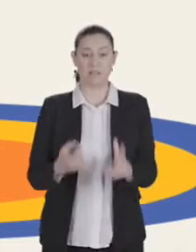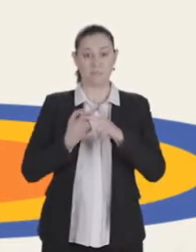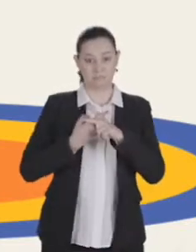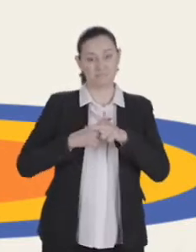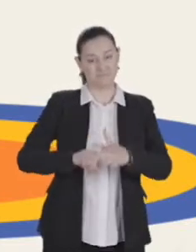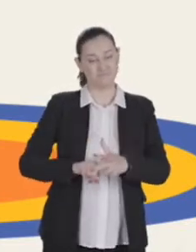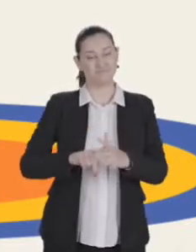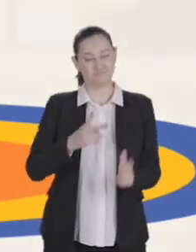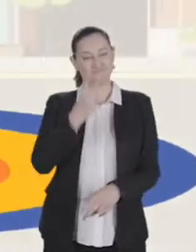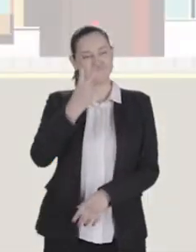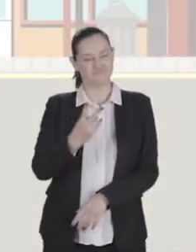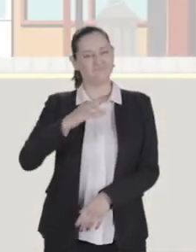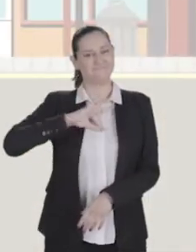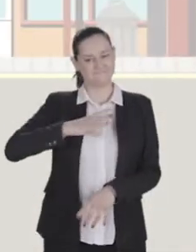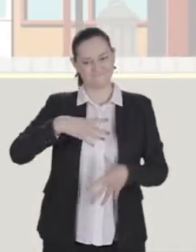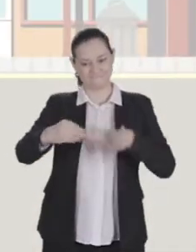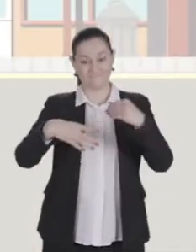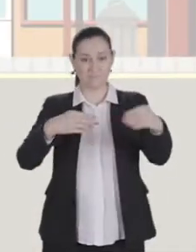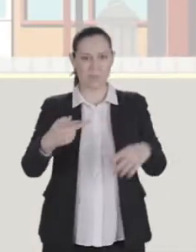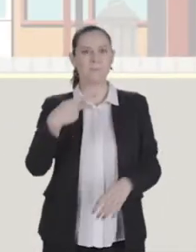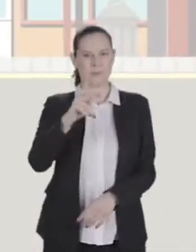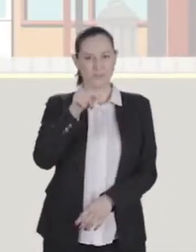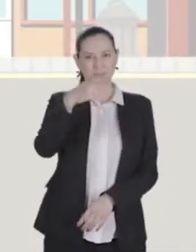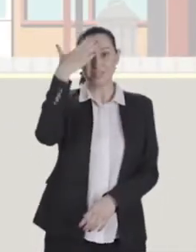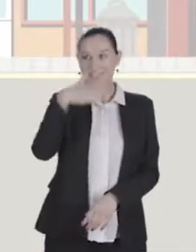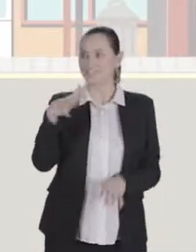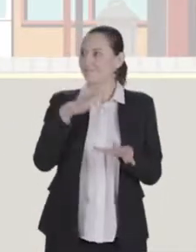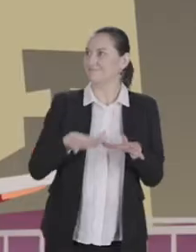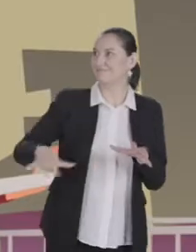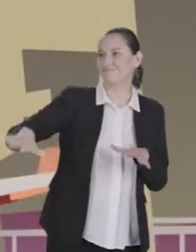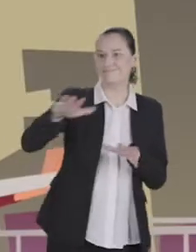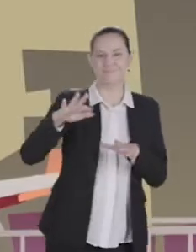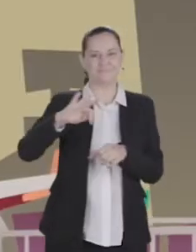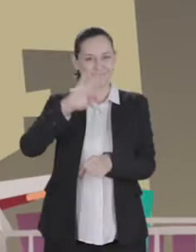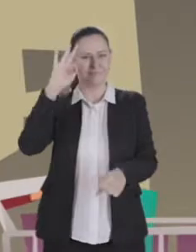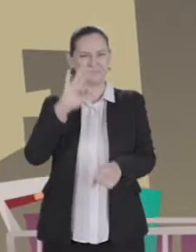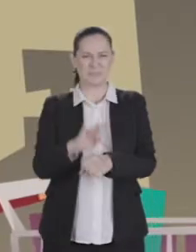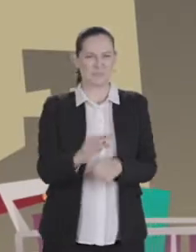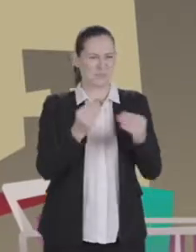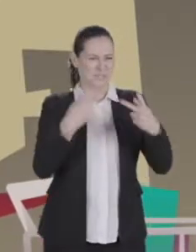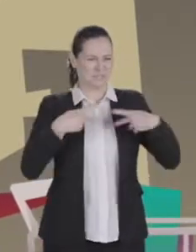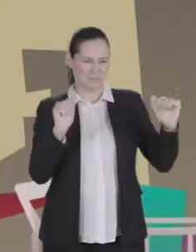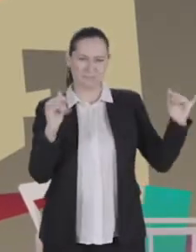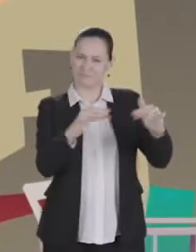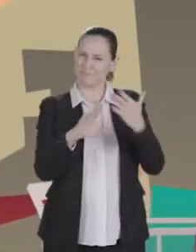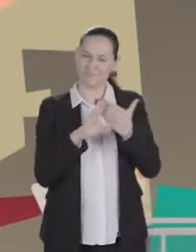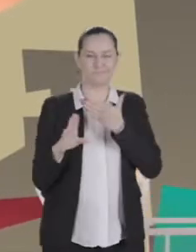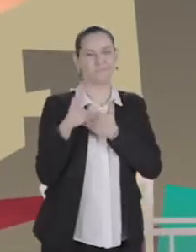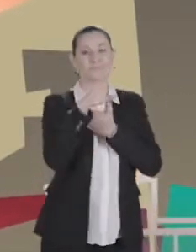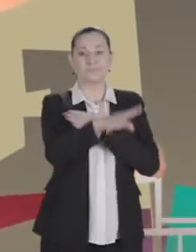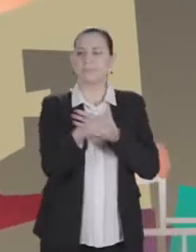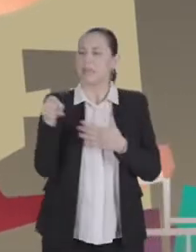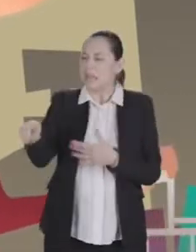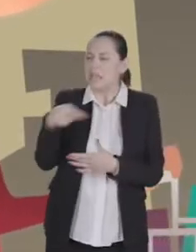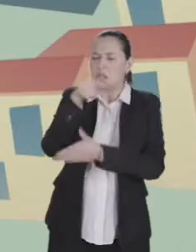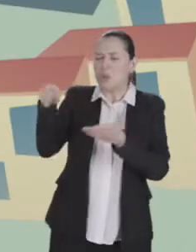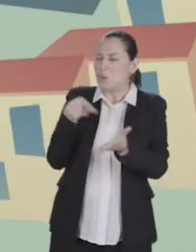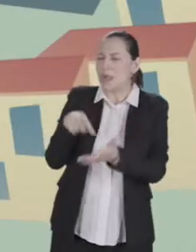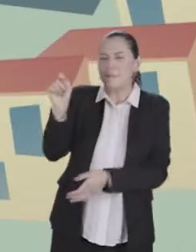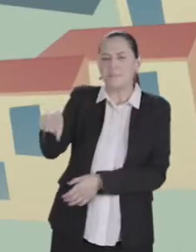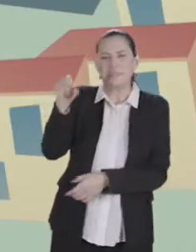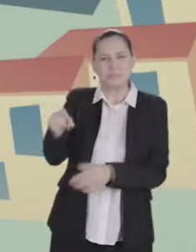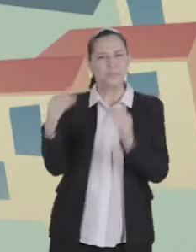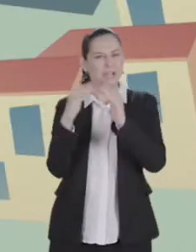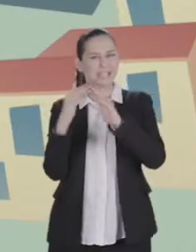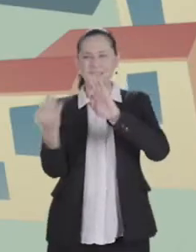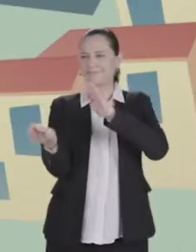inició la fase 2 del COVID-19. Pero ya sabes, tu barrio te respalda. Evita grandes concentraciones. Compra en el lugar de